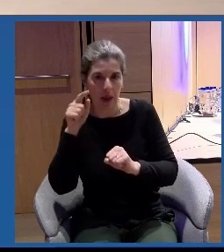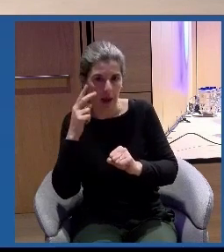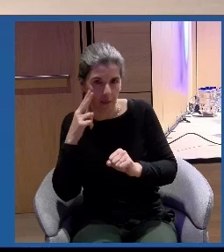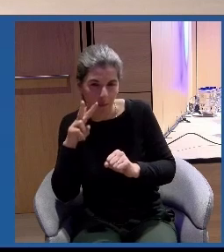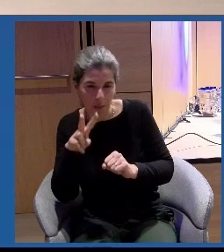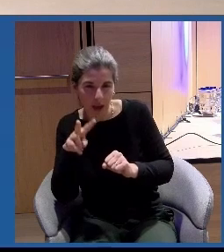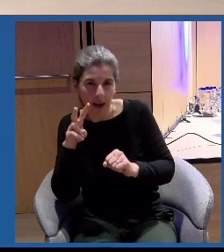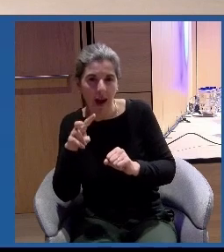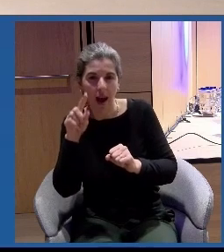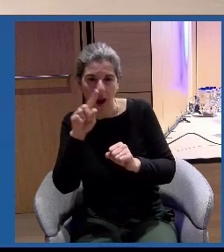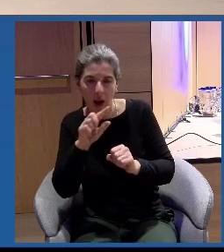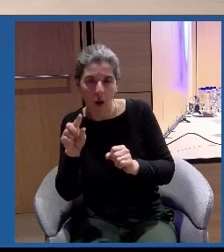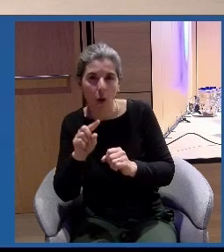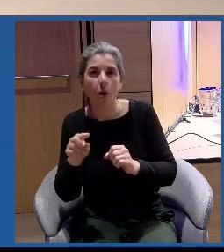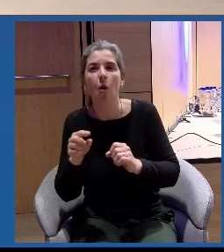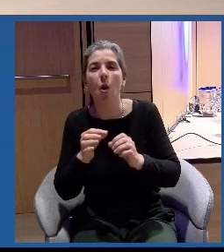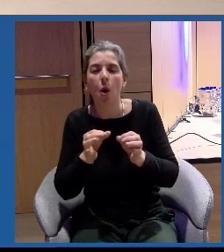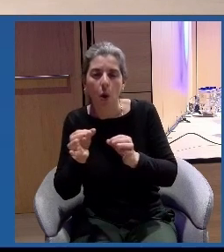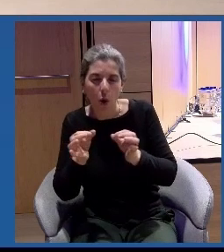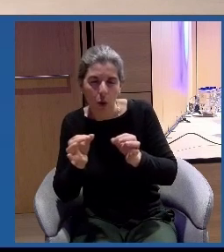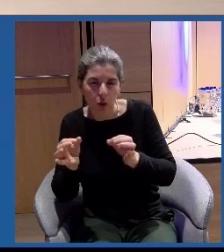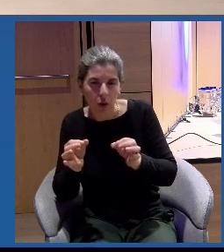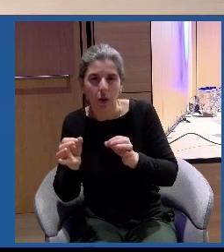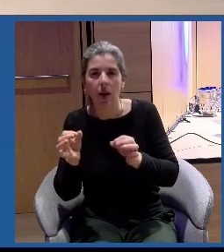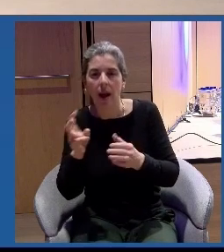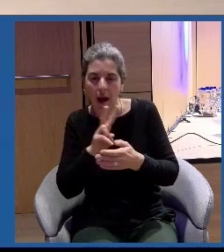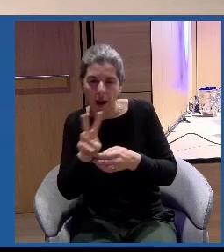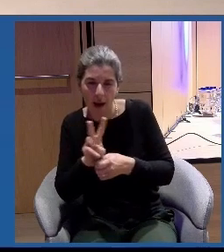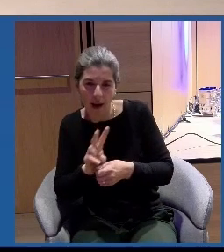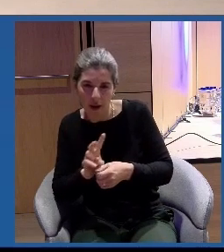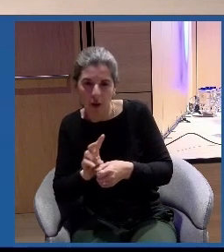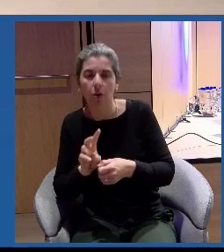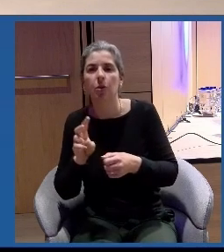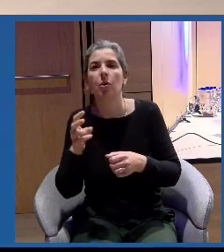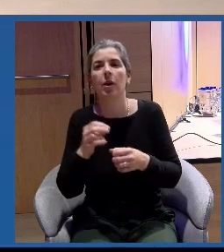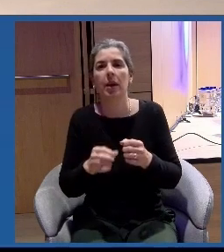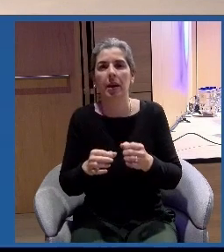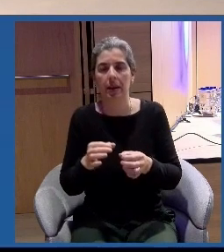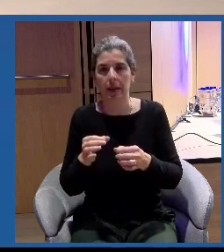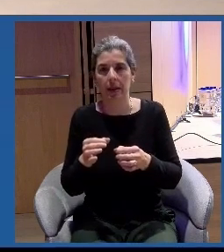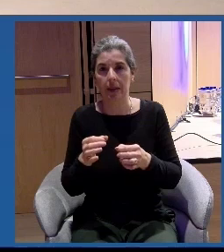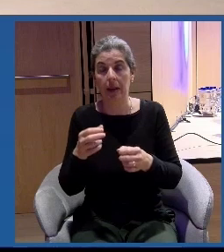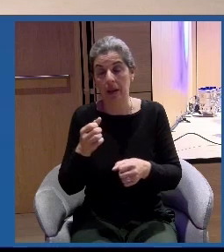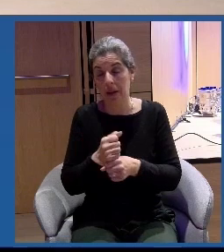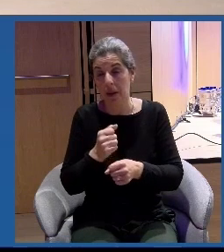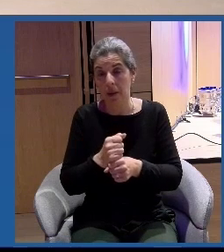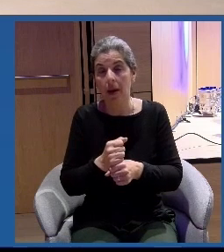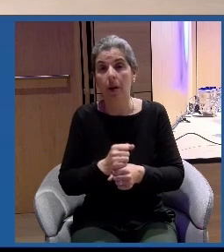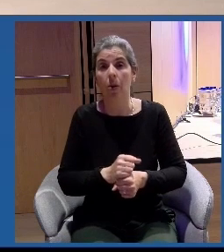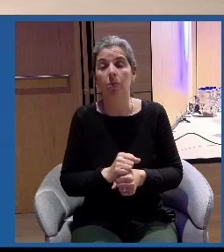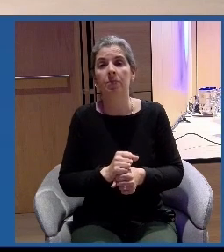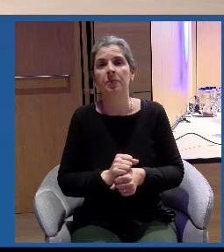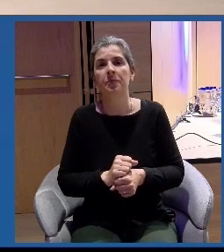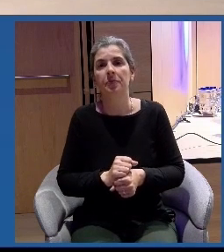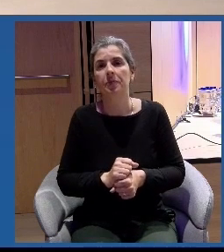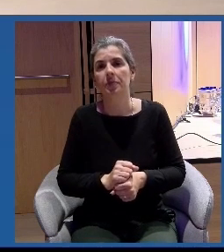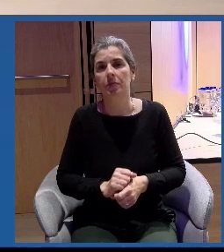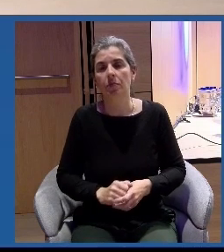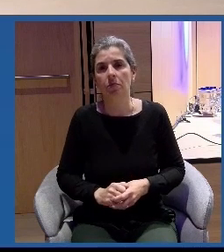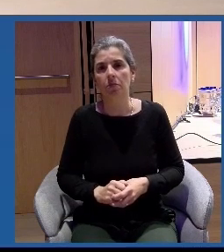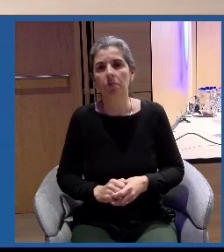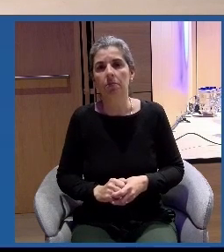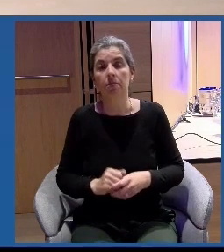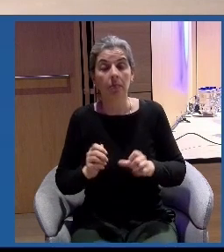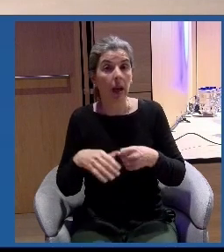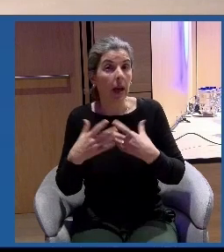nuestro trabajo bien, pero además reutilizar, digamos, estos datos para lo que se entienda que puedan ser útiles. ¿Qué más hicimos? Y en